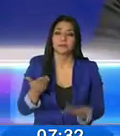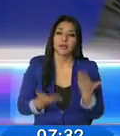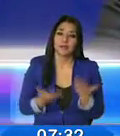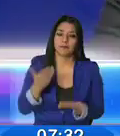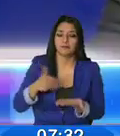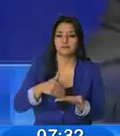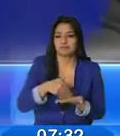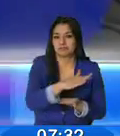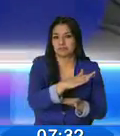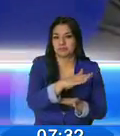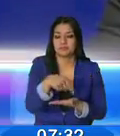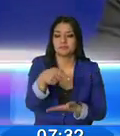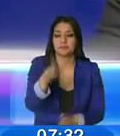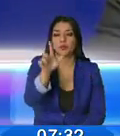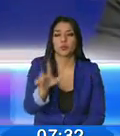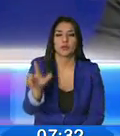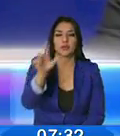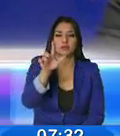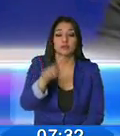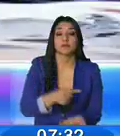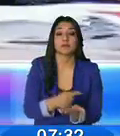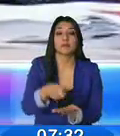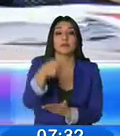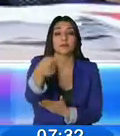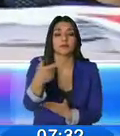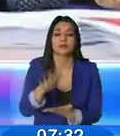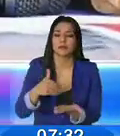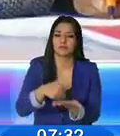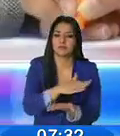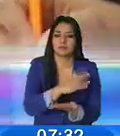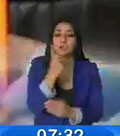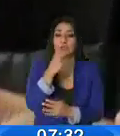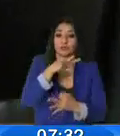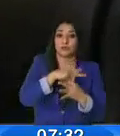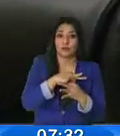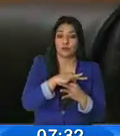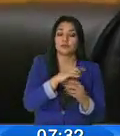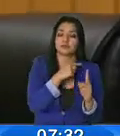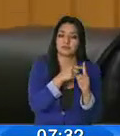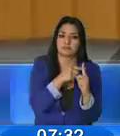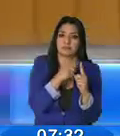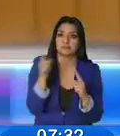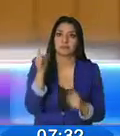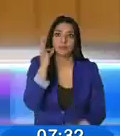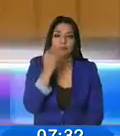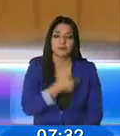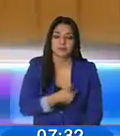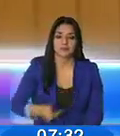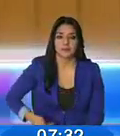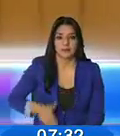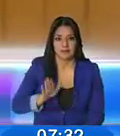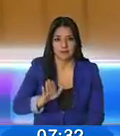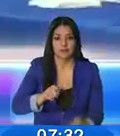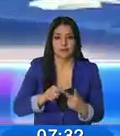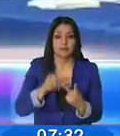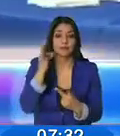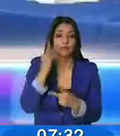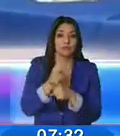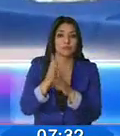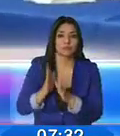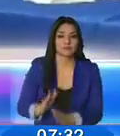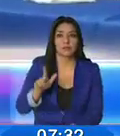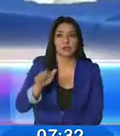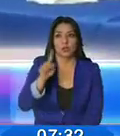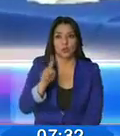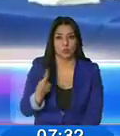cesados el día lunes o en el transcurso de la próxima semana. Con dos votos a favor, tanto de la presidenta Nubia Villacís y de la consejera Luz Haro,